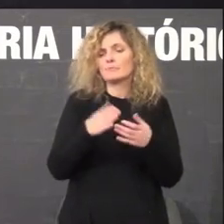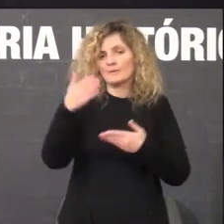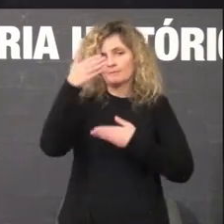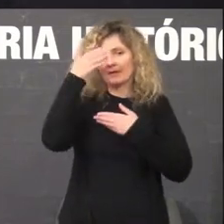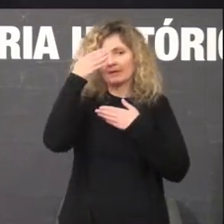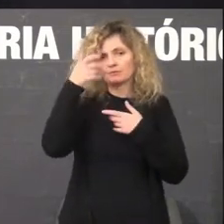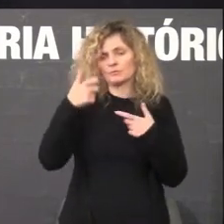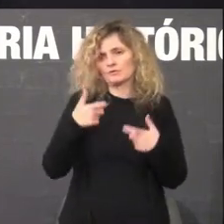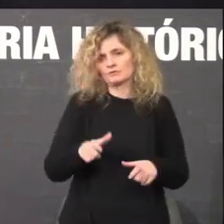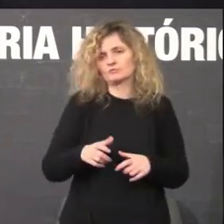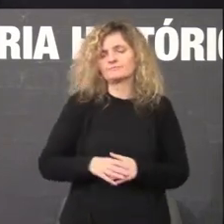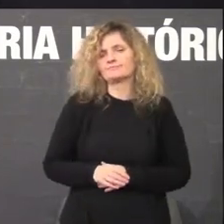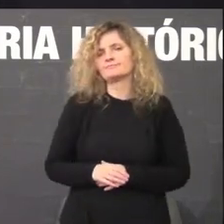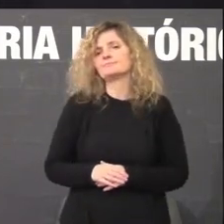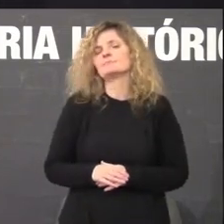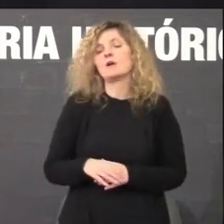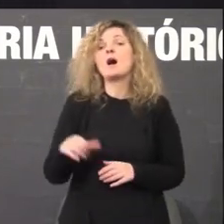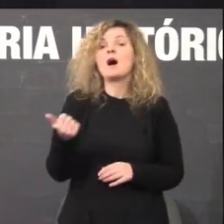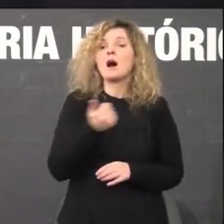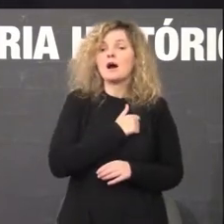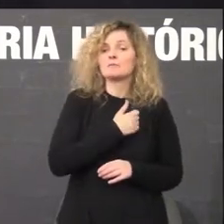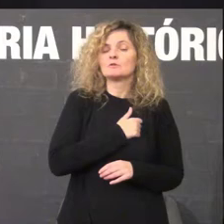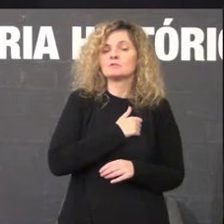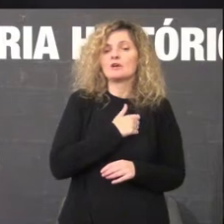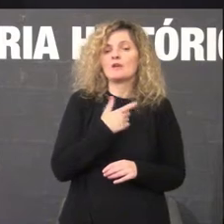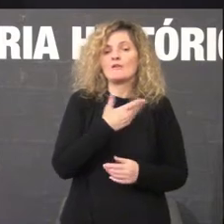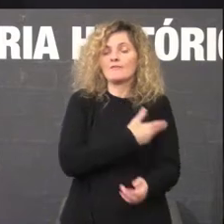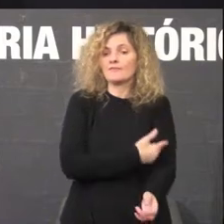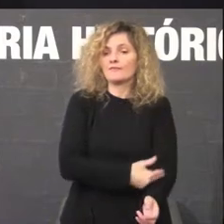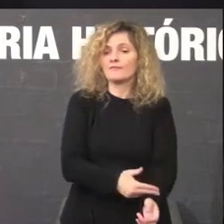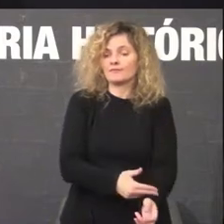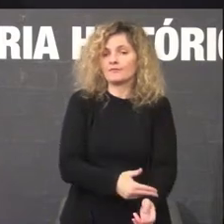Marruecos. Aprovechando que Franco está